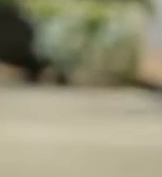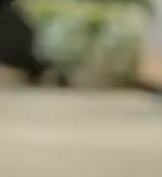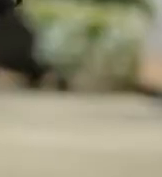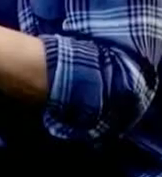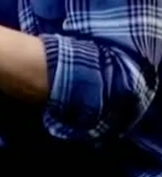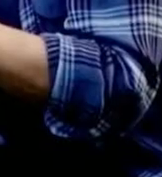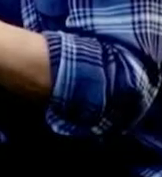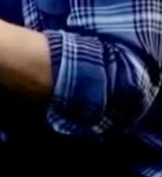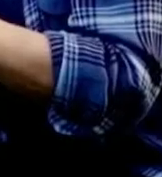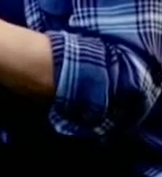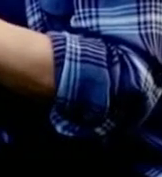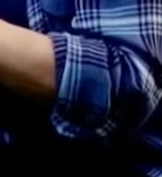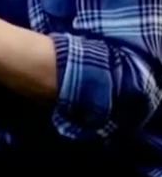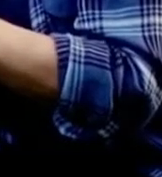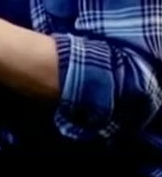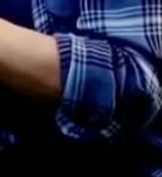mirás